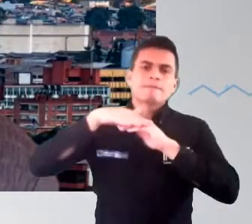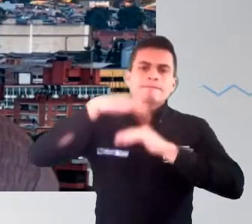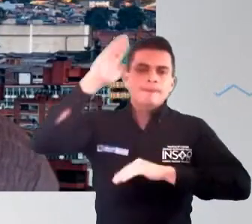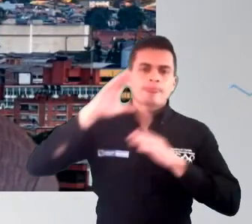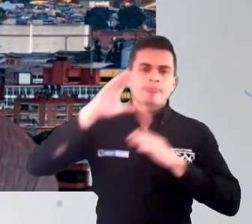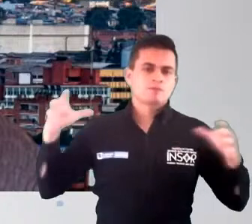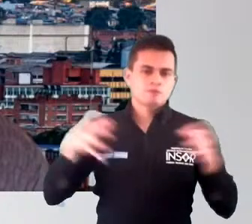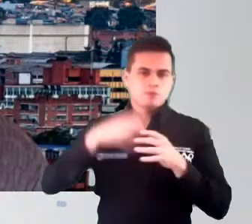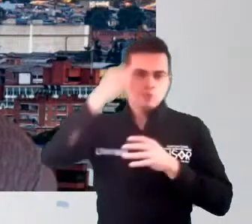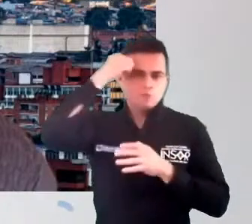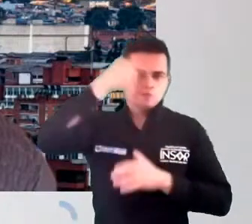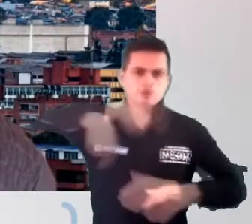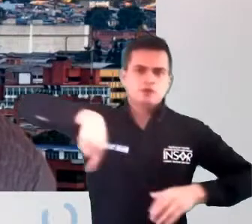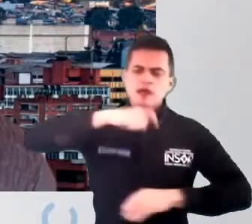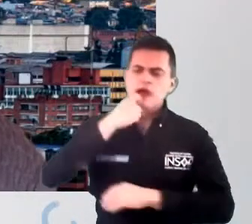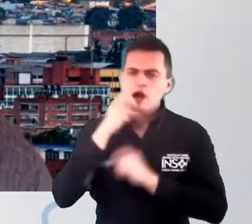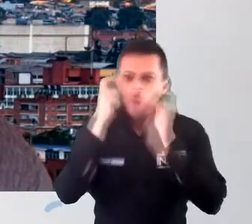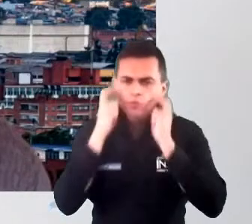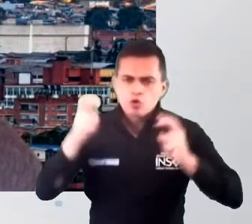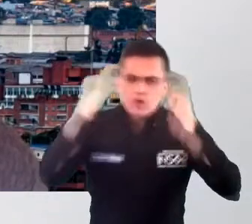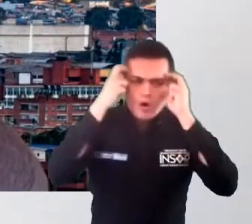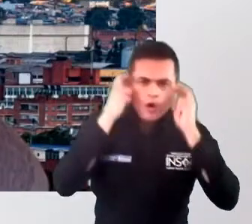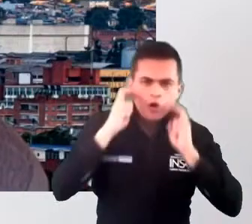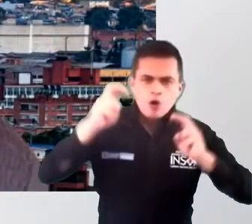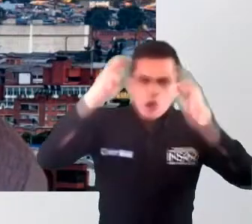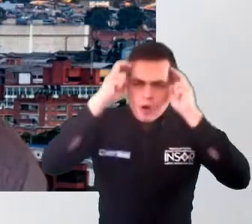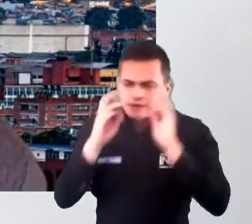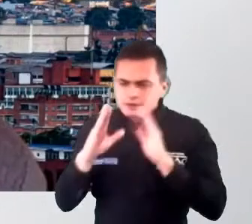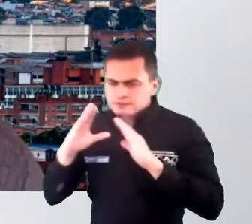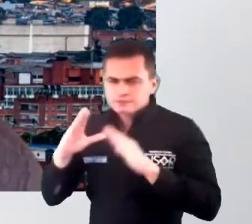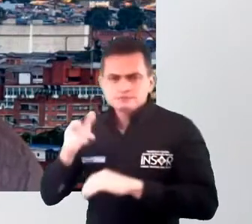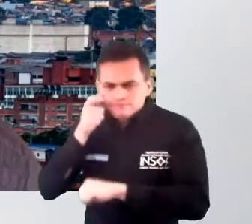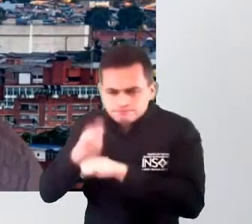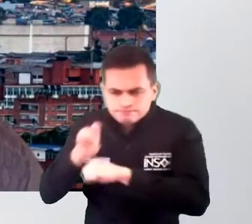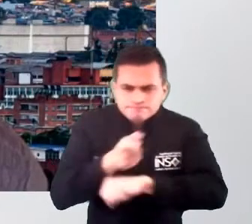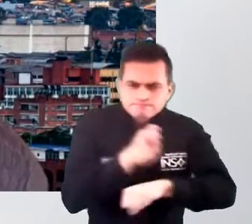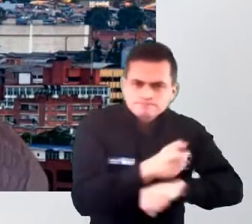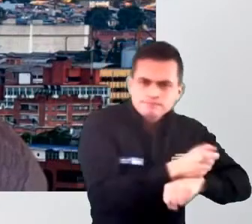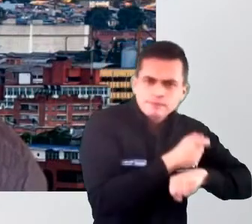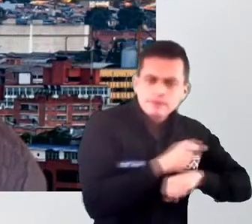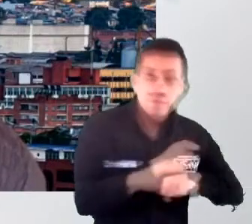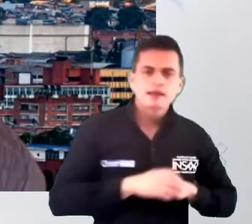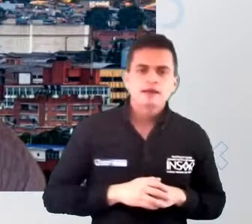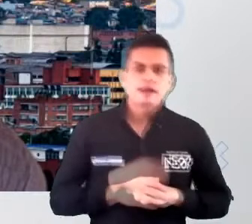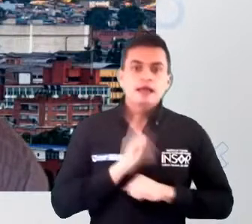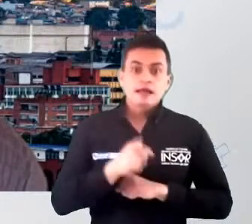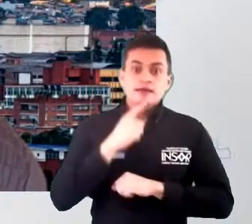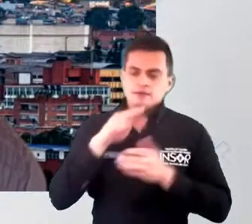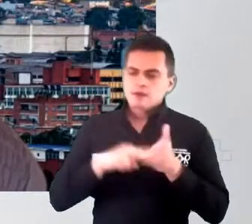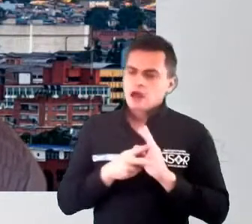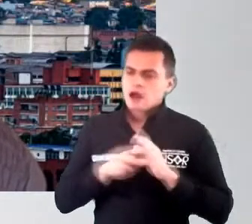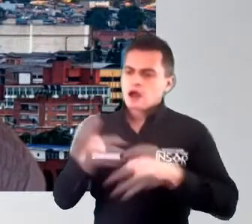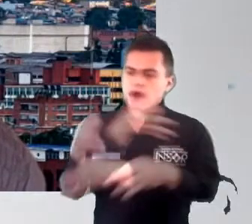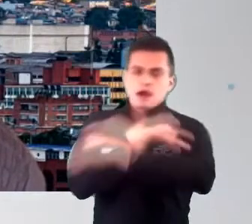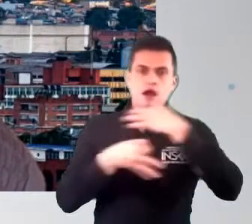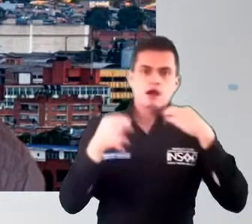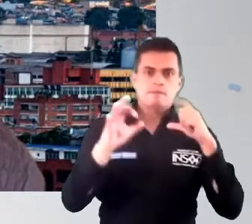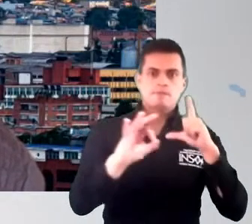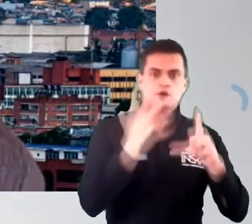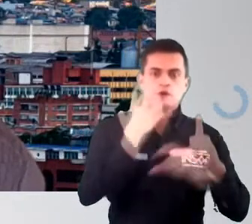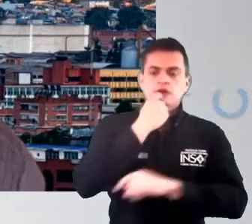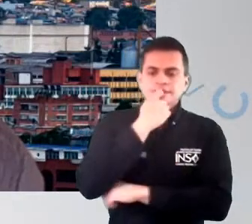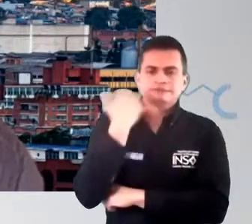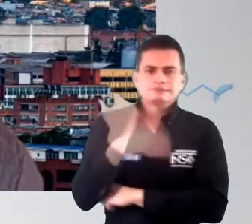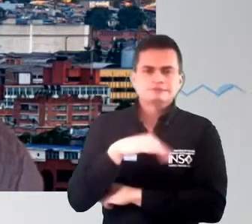conocimientos y muchas veces la transición no ha permitido repensar el modo de enseñar de manera que se tomen en